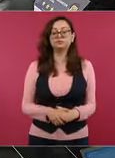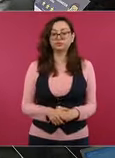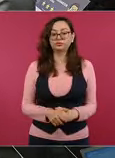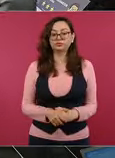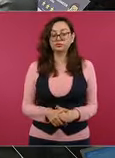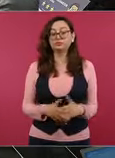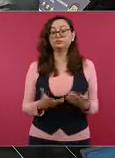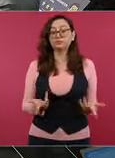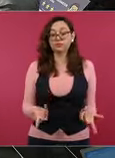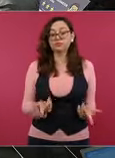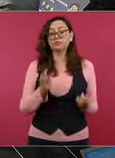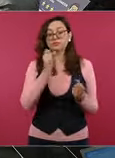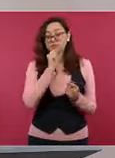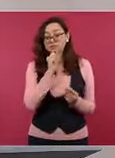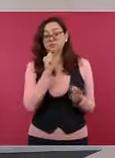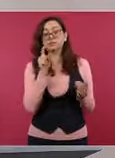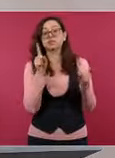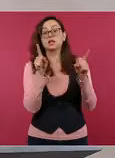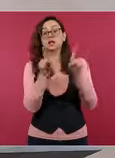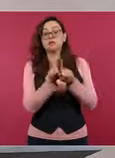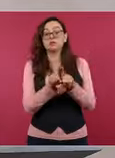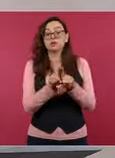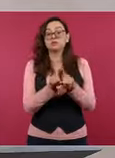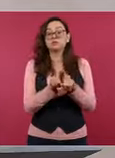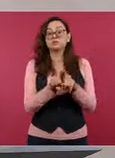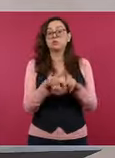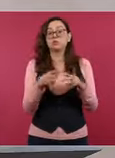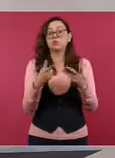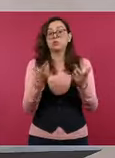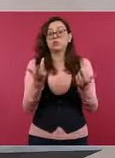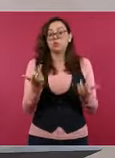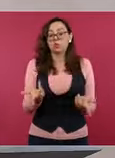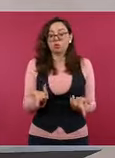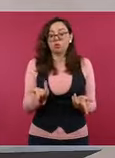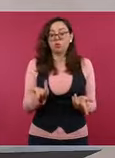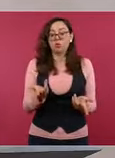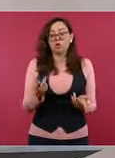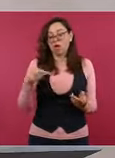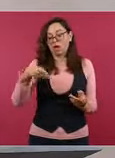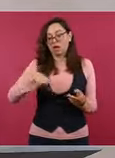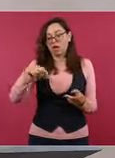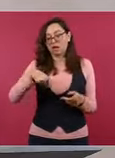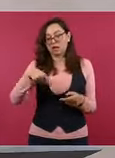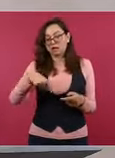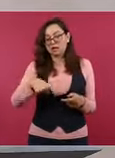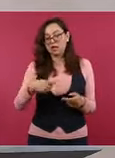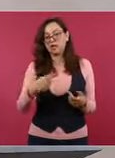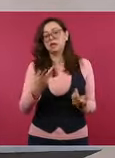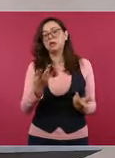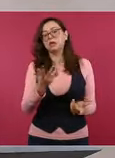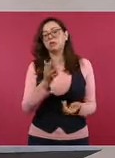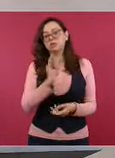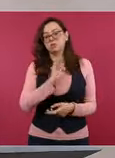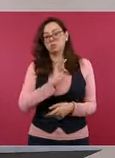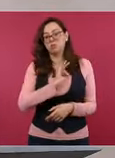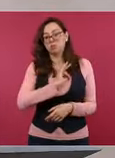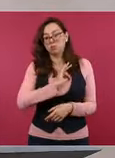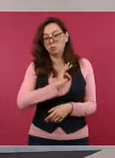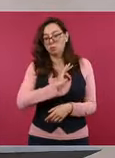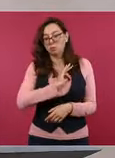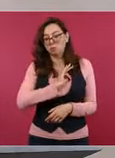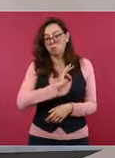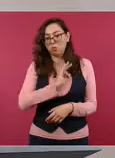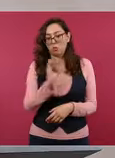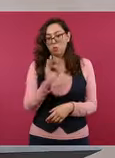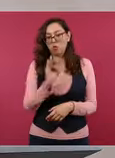por los gobernadores. Sí, o sea, si son de Zacatecas o son de, no sé, de Yucatán, ¿no? De los, donde están los